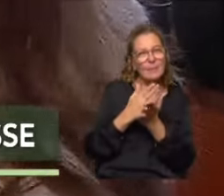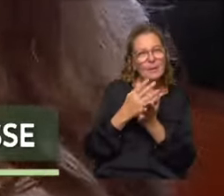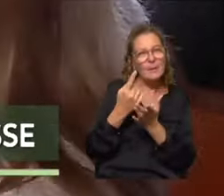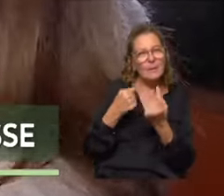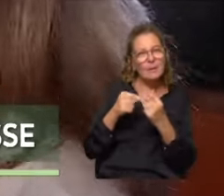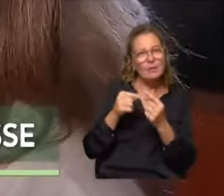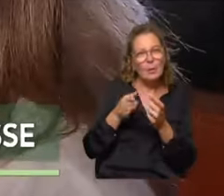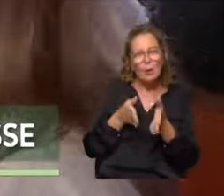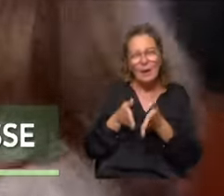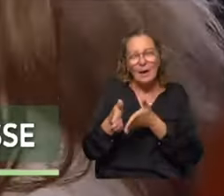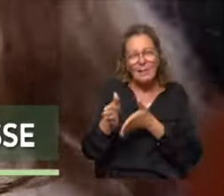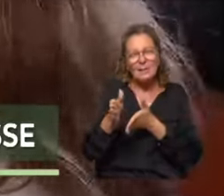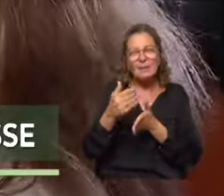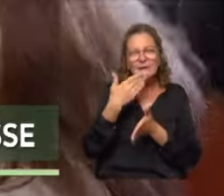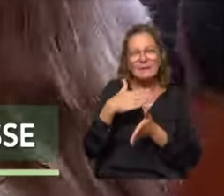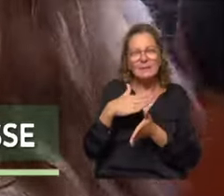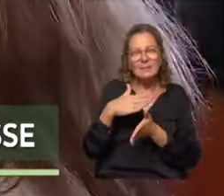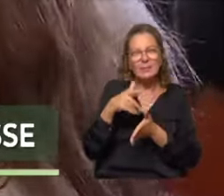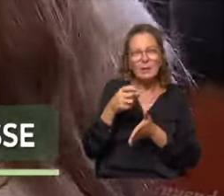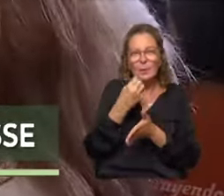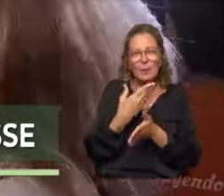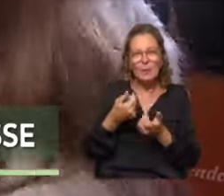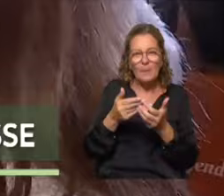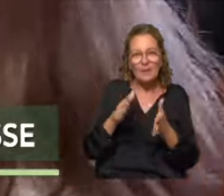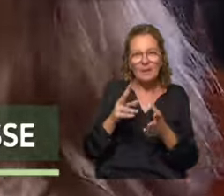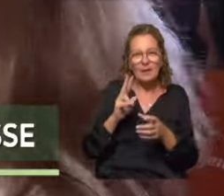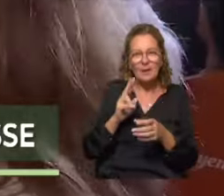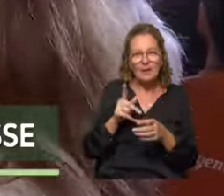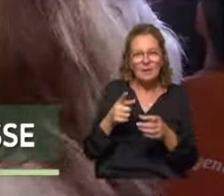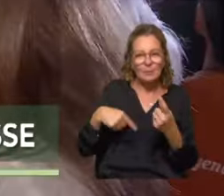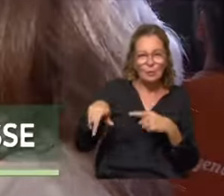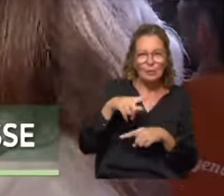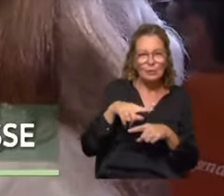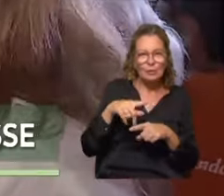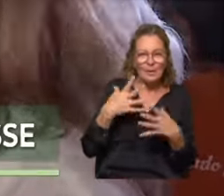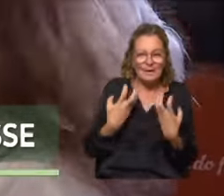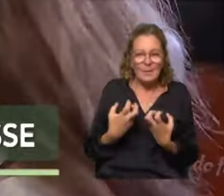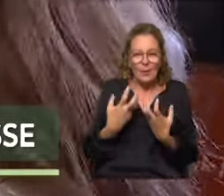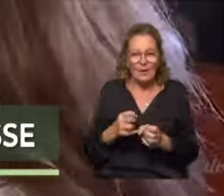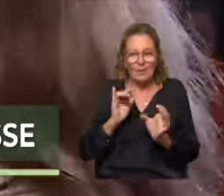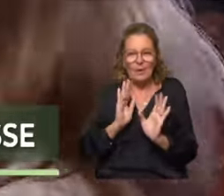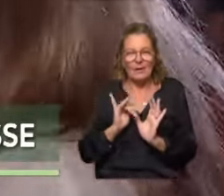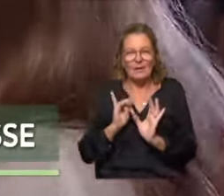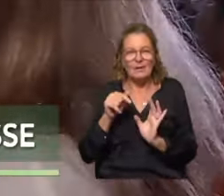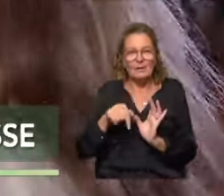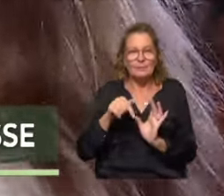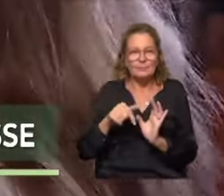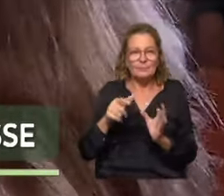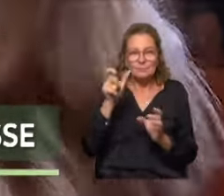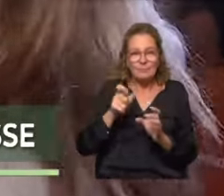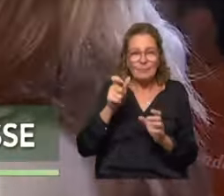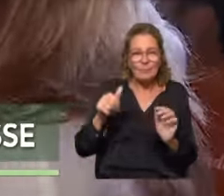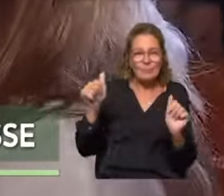empezar a andar un camino que entendíamos que era bueno empezar a recorrer. Estábamos todos con muchas ganas y bueno, y hoy la gente nos